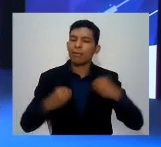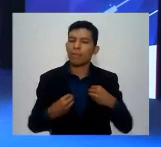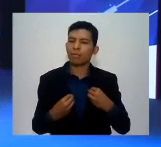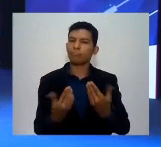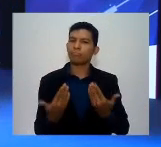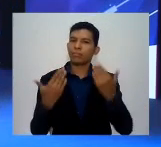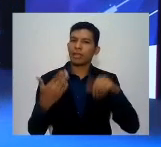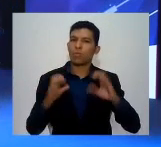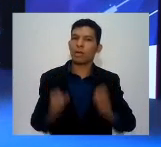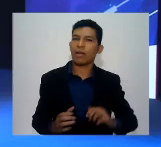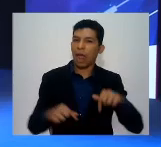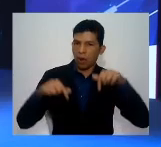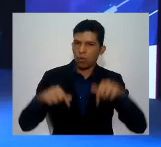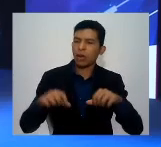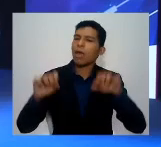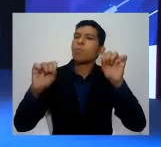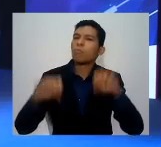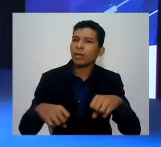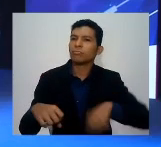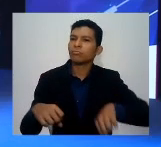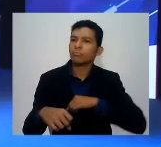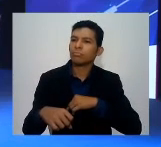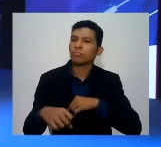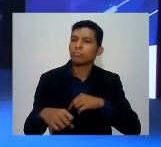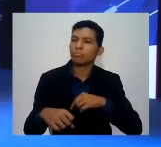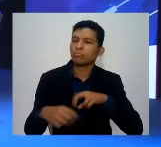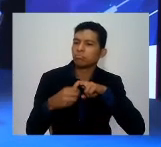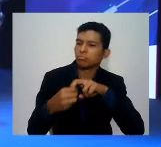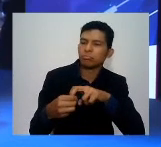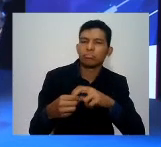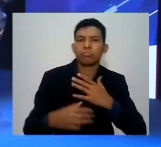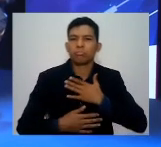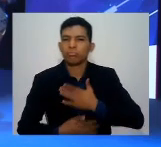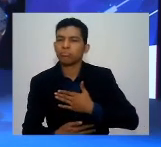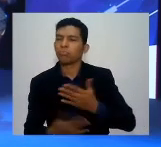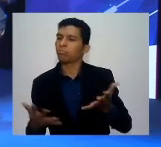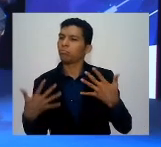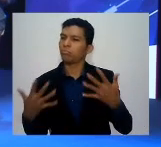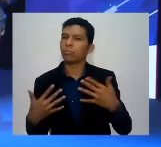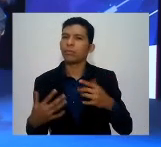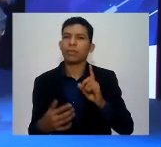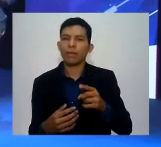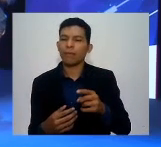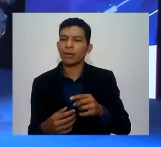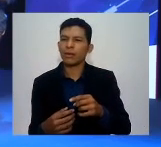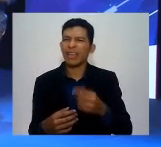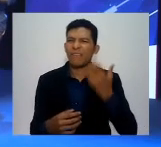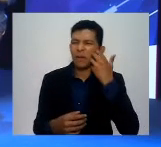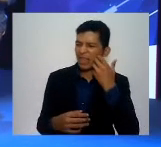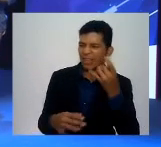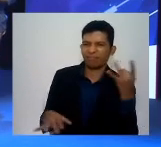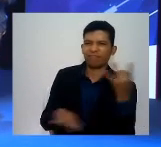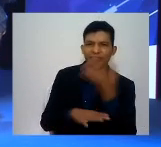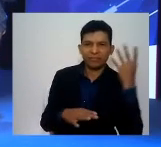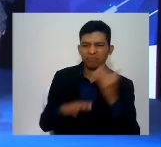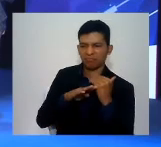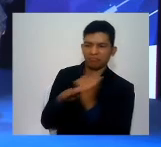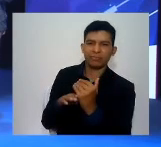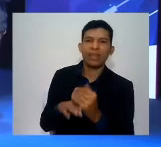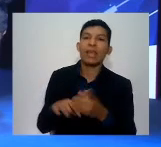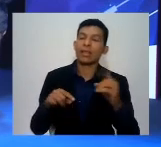Y entonces, estos dispositivos ayudan a que ellos se ubiquen mejor dentro del campo de juego